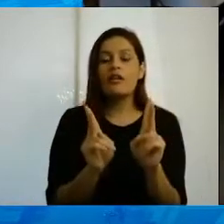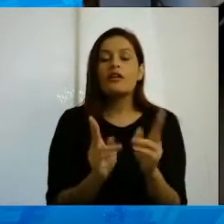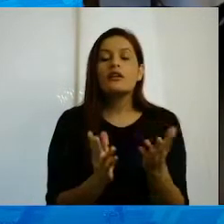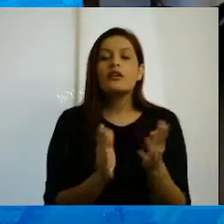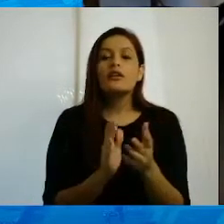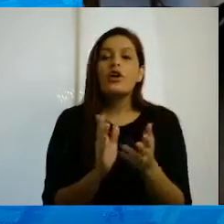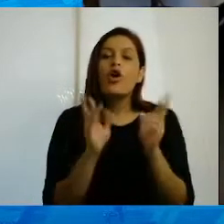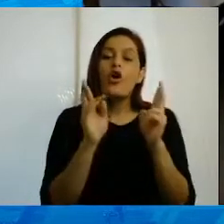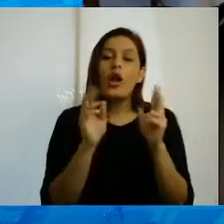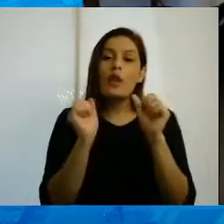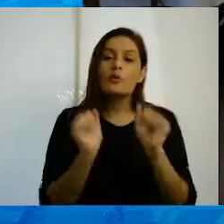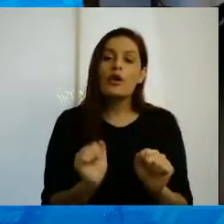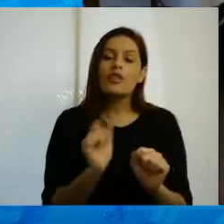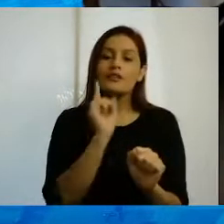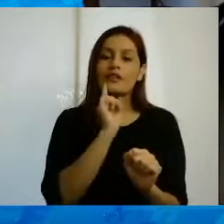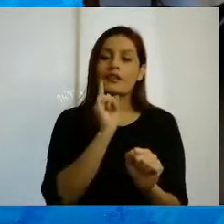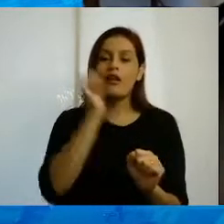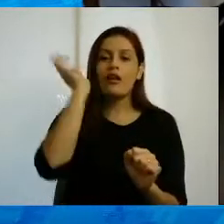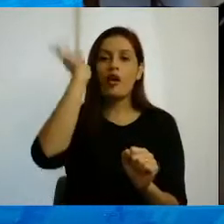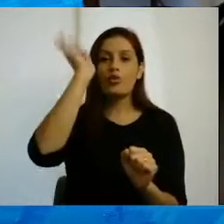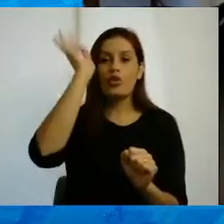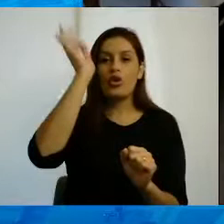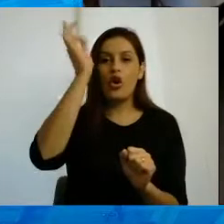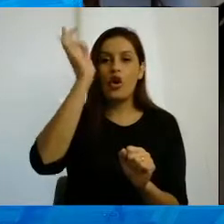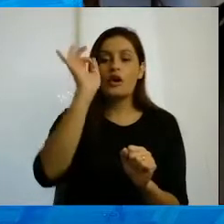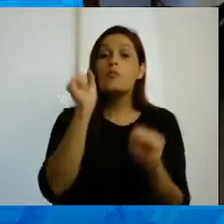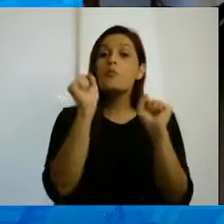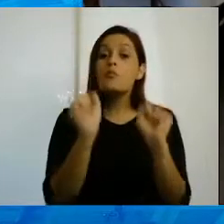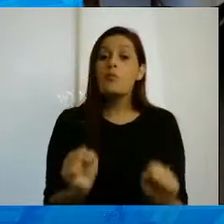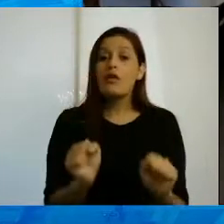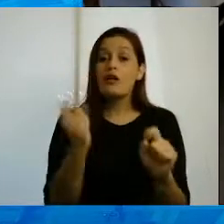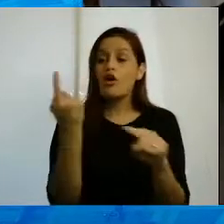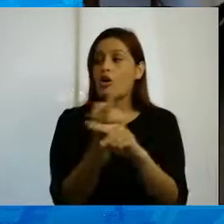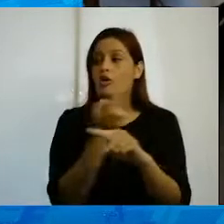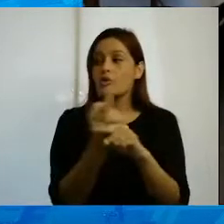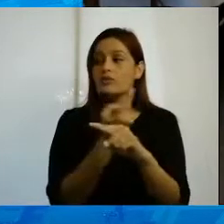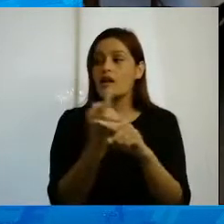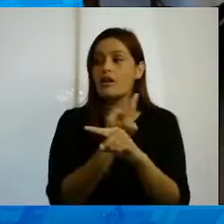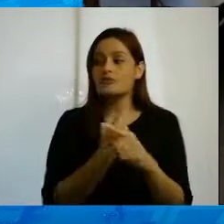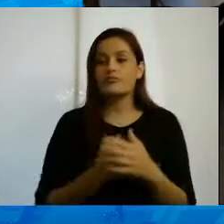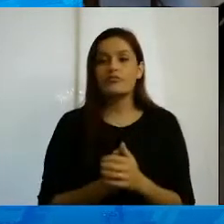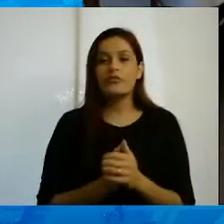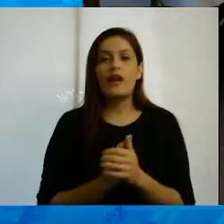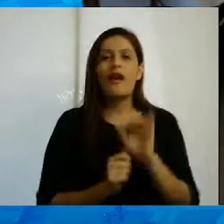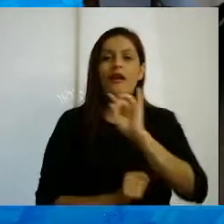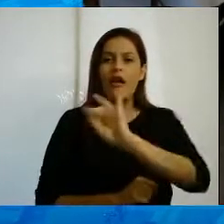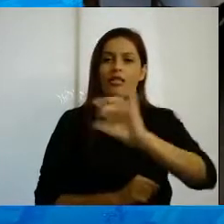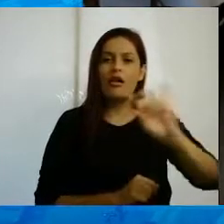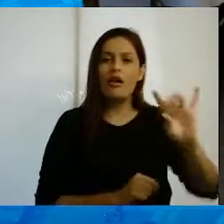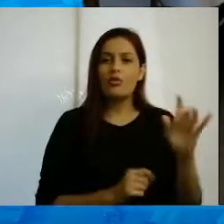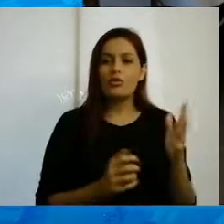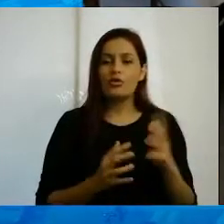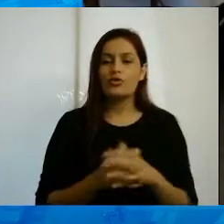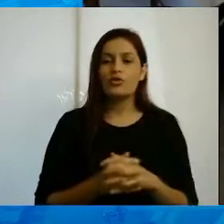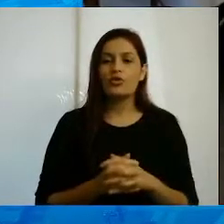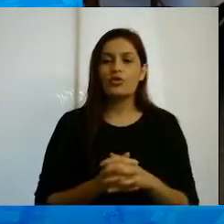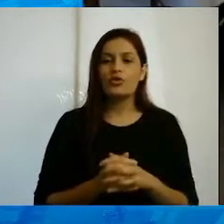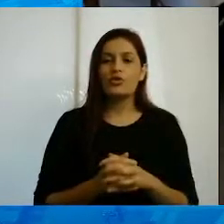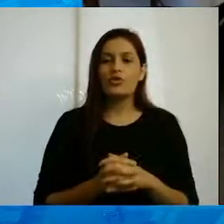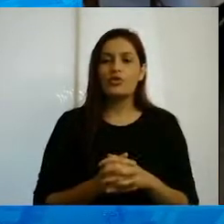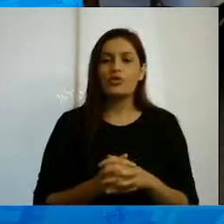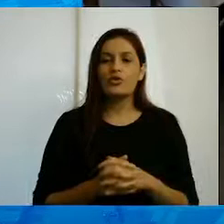tener reuniones y poder conversar respecto de las inquietudes de cada uno y cada